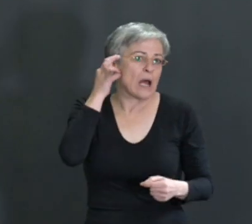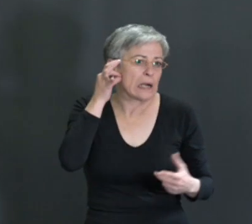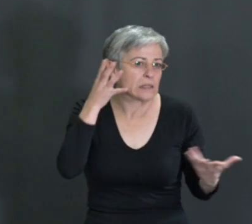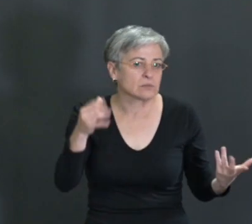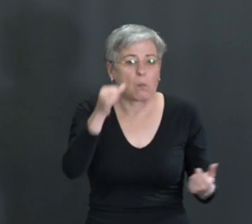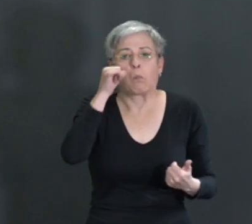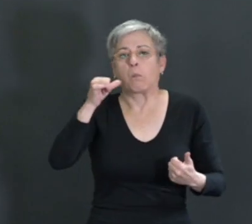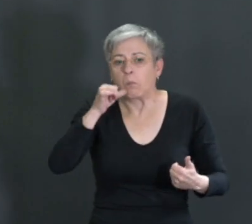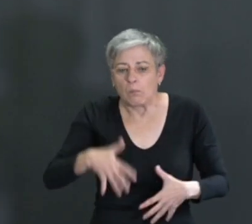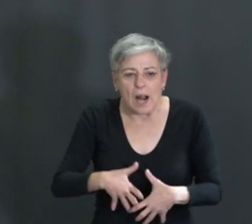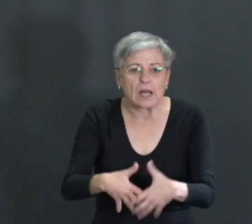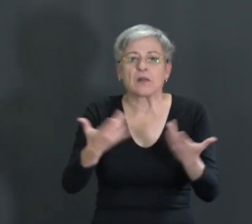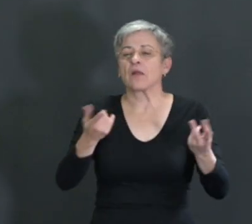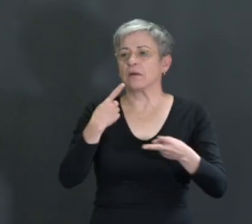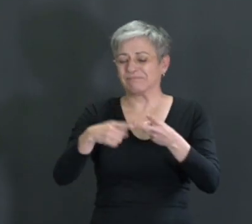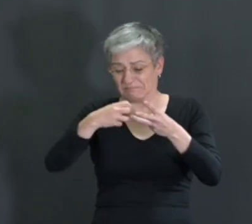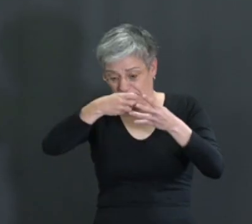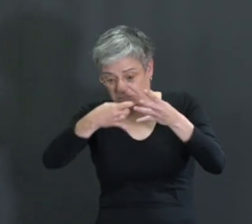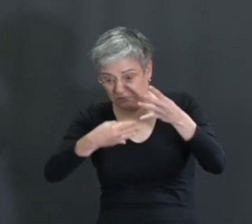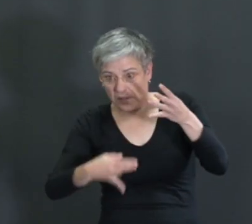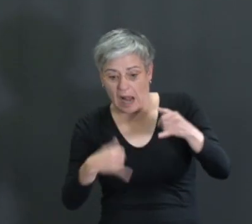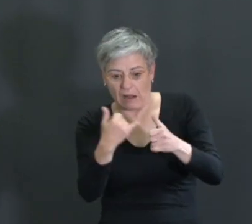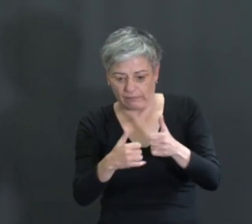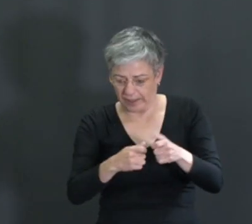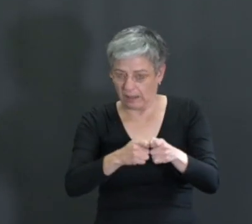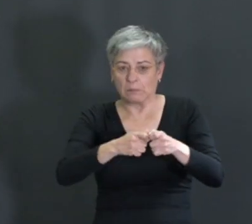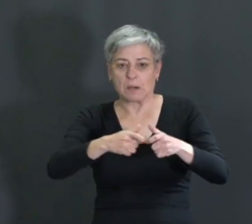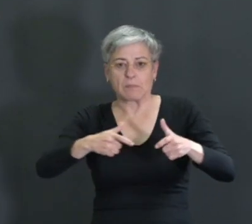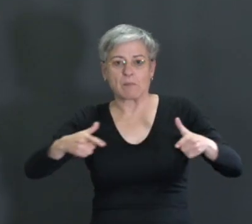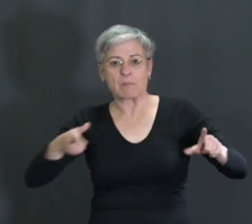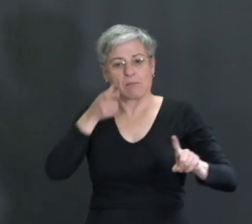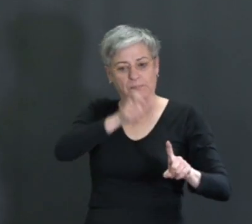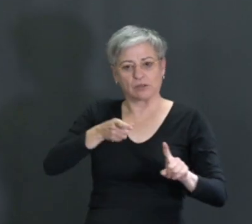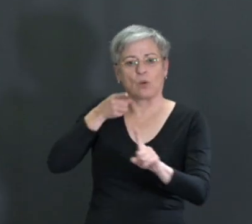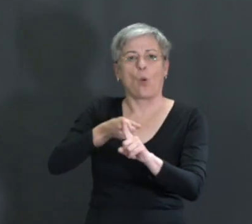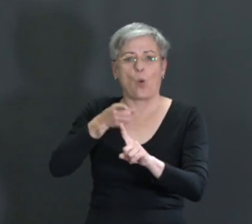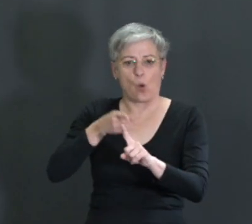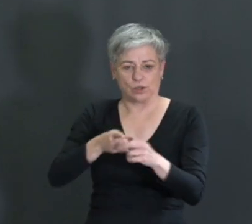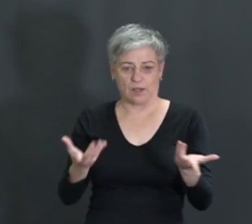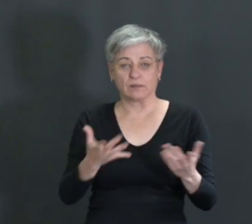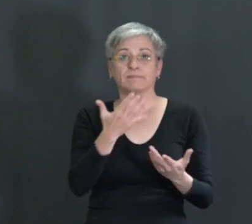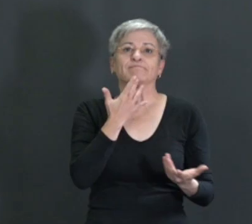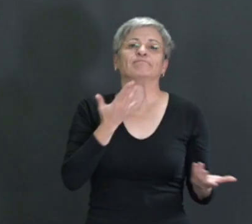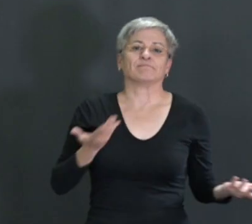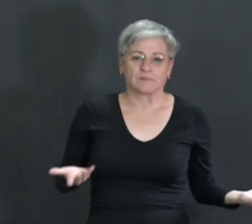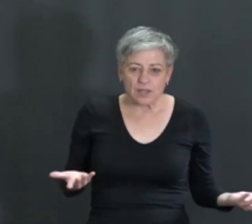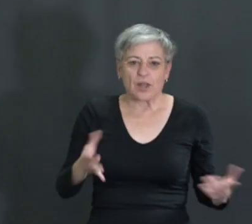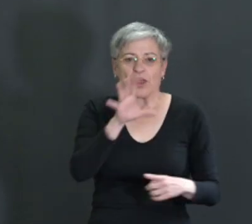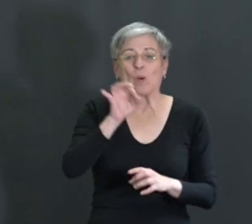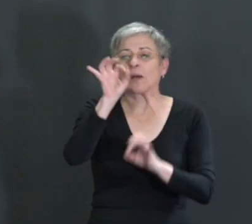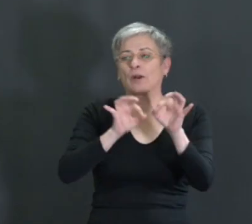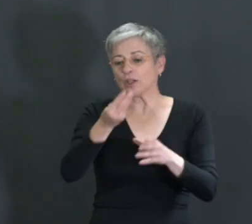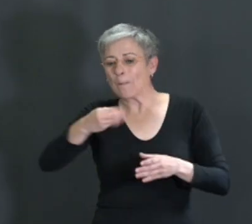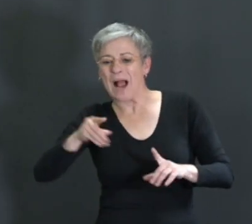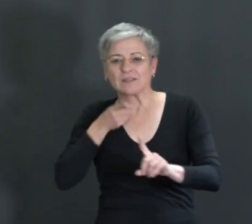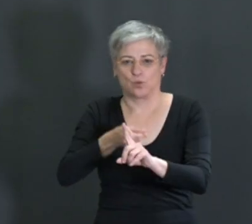en estado de gestación, etcétera, etcétera, y aumentas una población de un 50%, ¿no? Entonces, ese